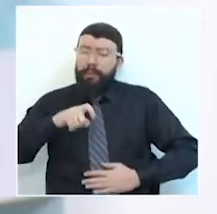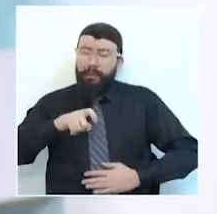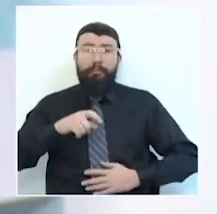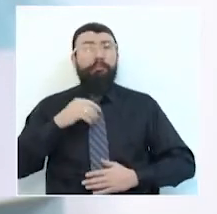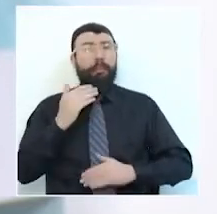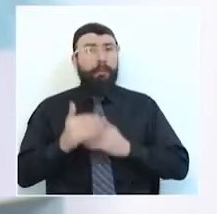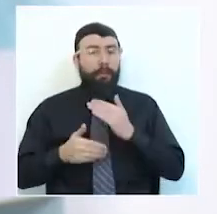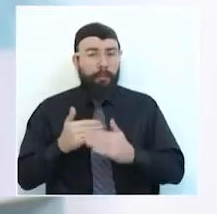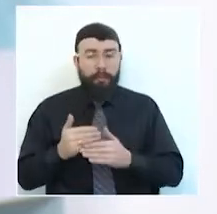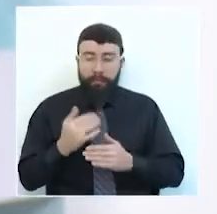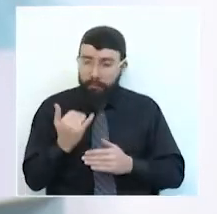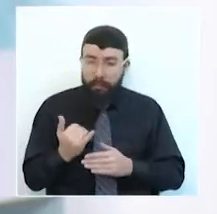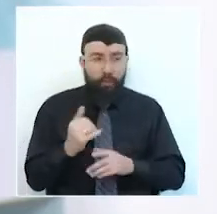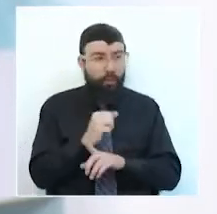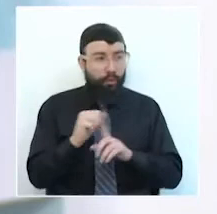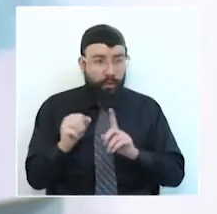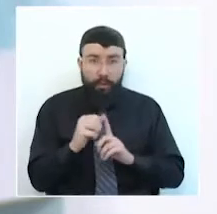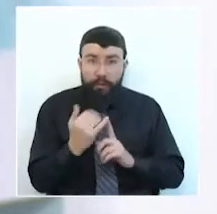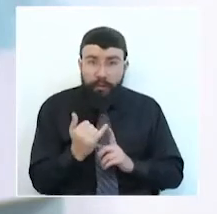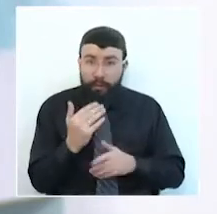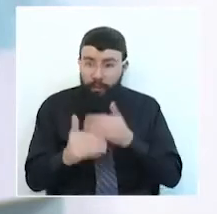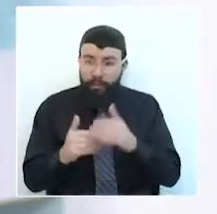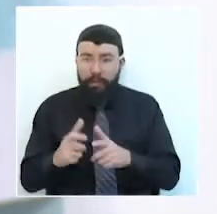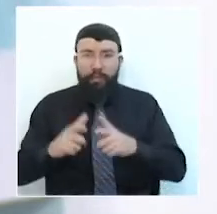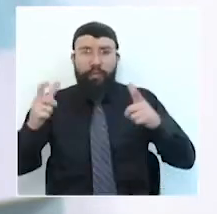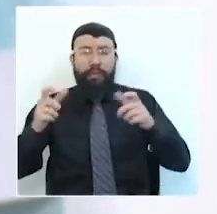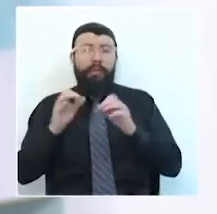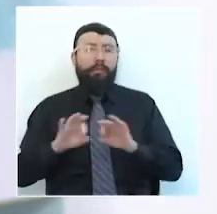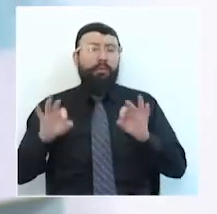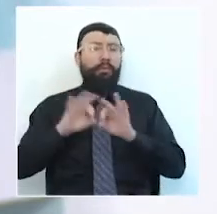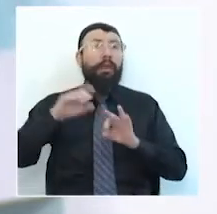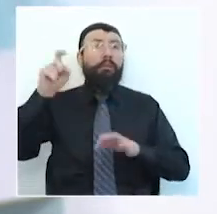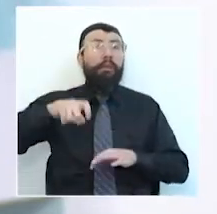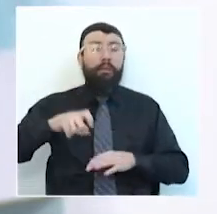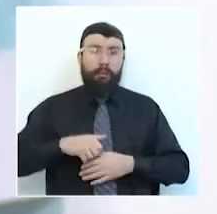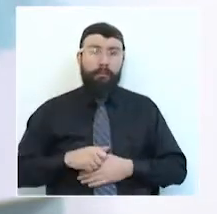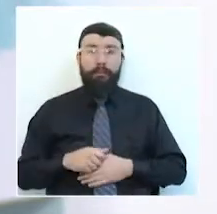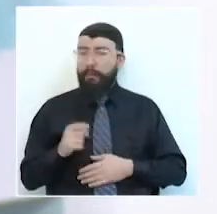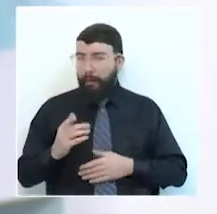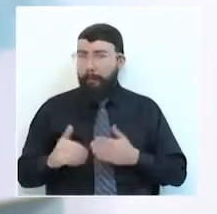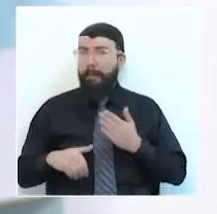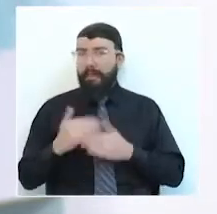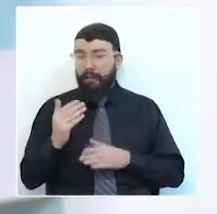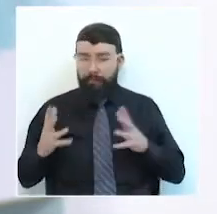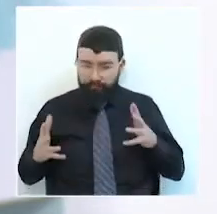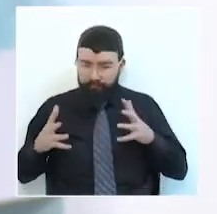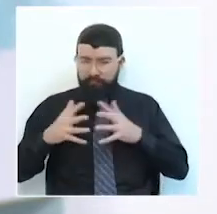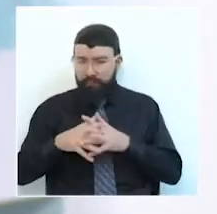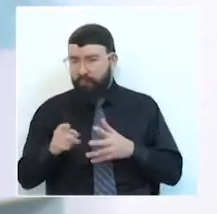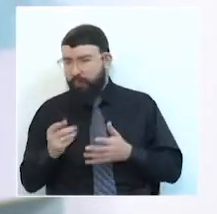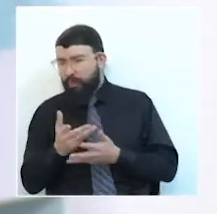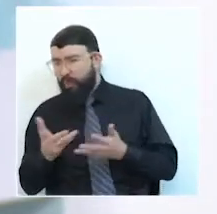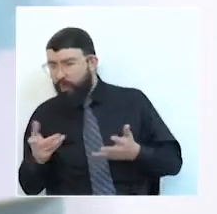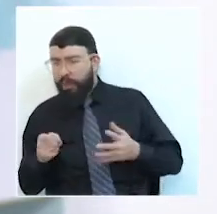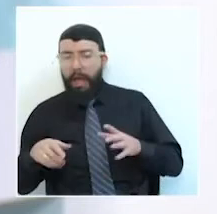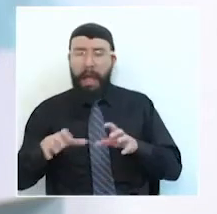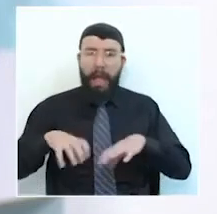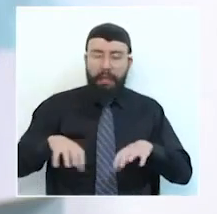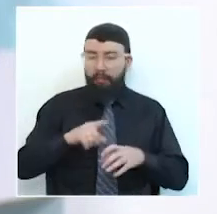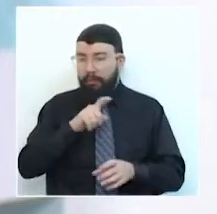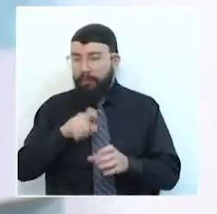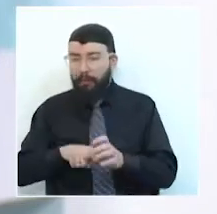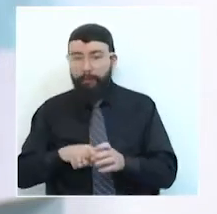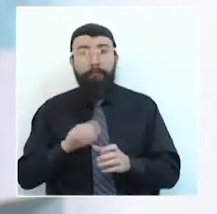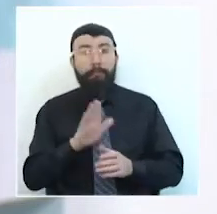que evoluciona en la sociedad será más importante entonces hay que empezar a integrar este tipo de actividades dentro de unos